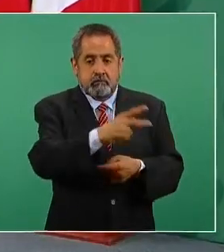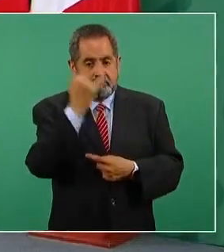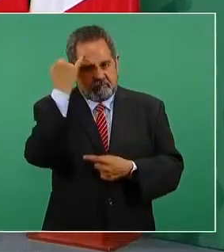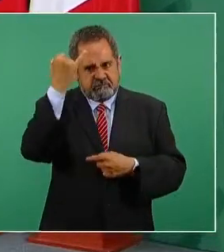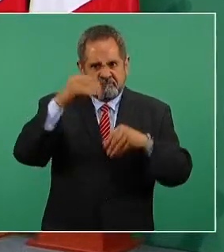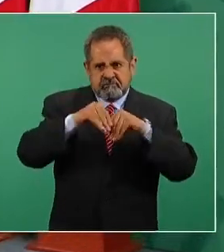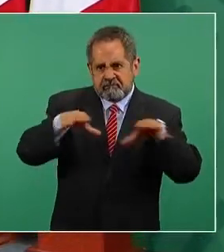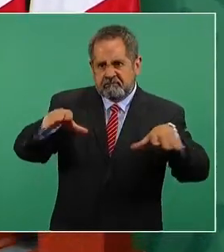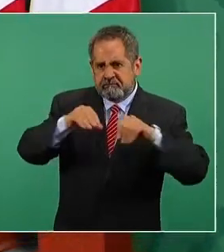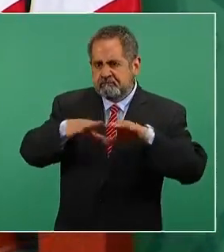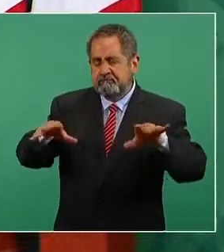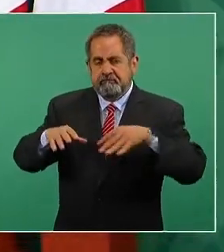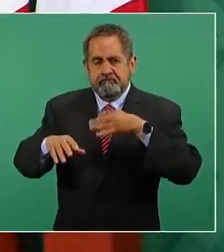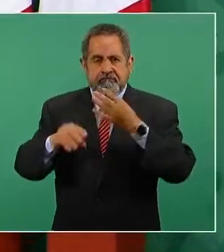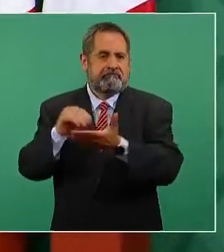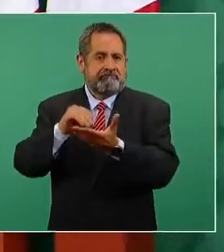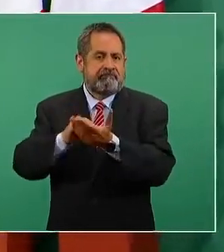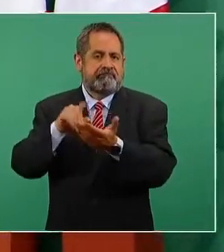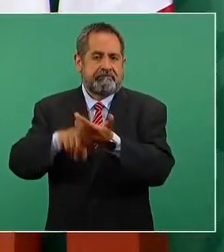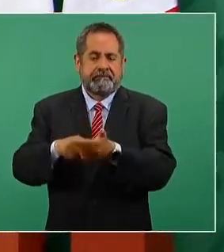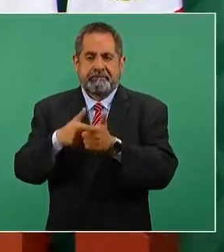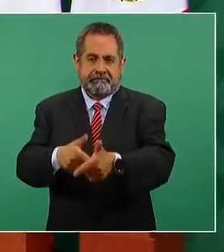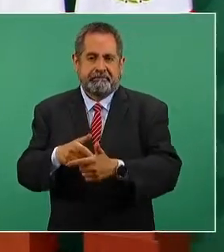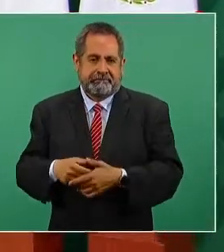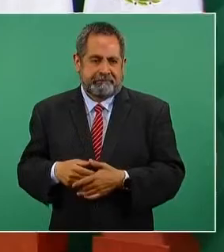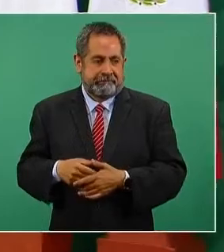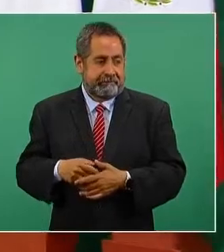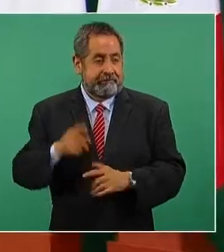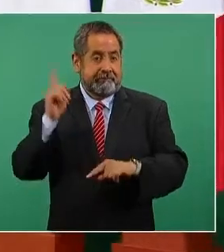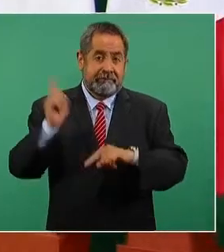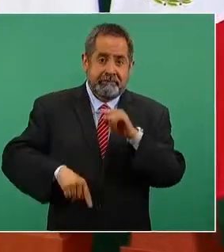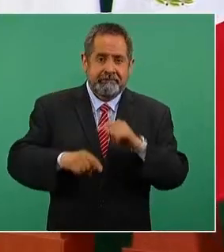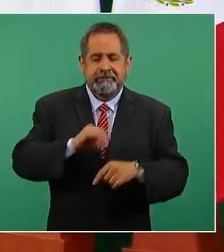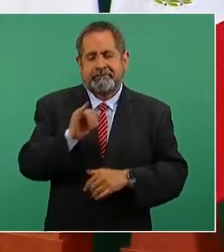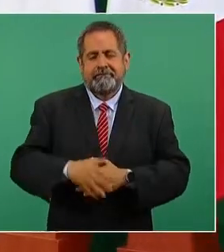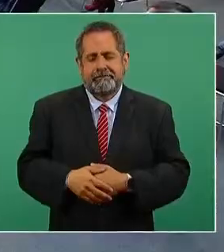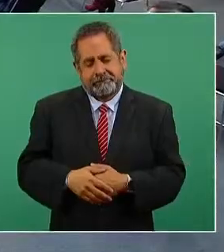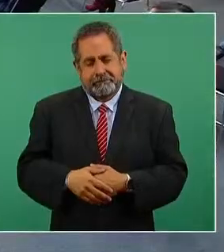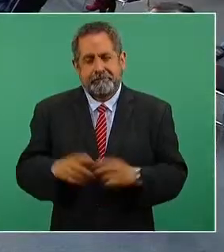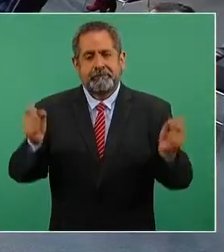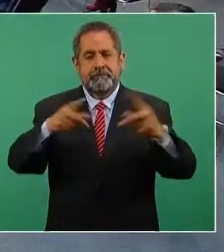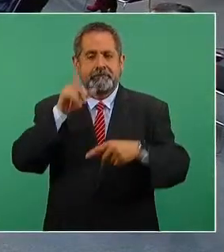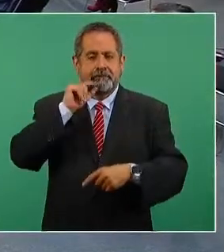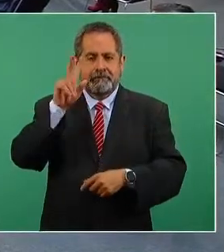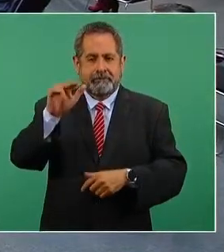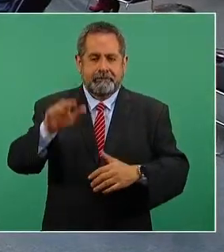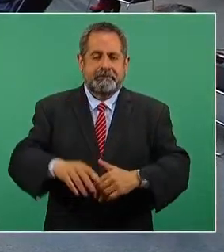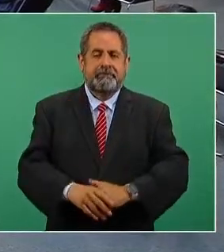matar las ideas? Nunca. Bueno, nos vemos mañana.